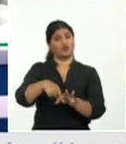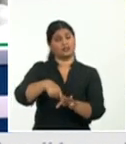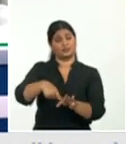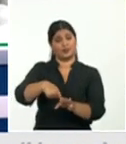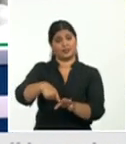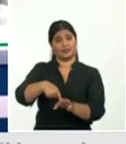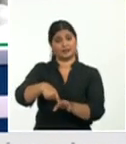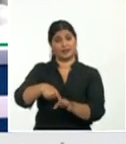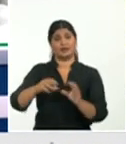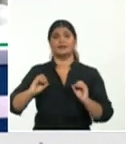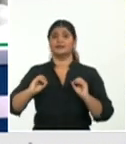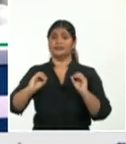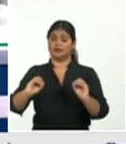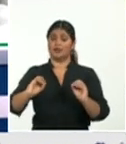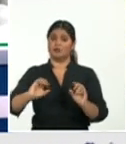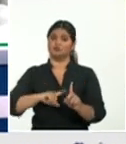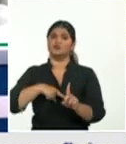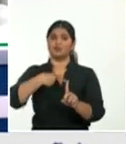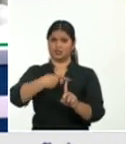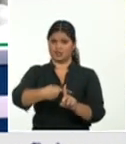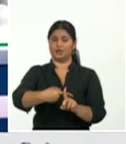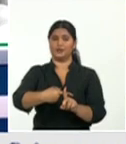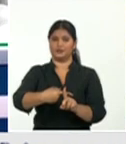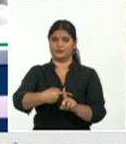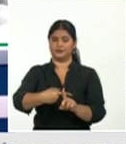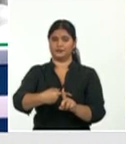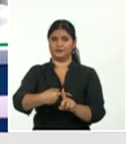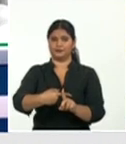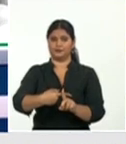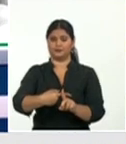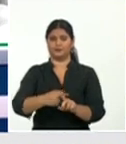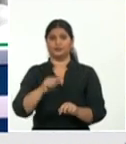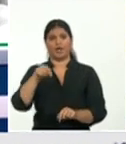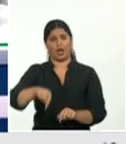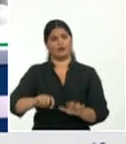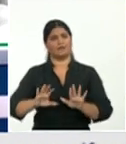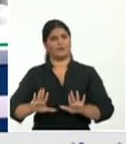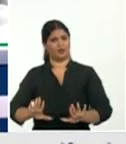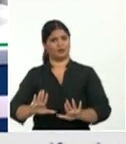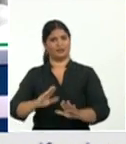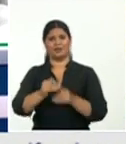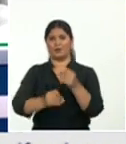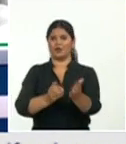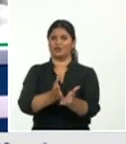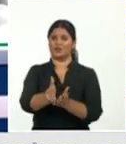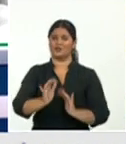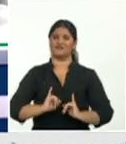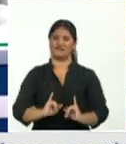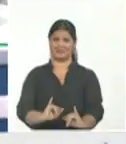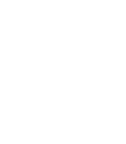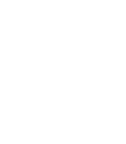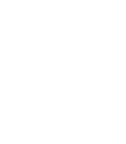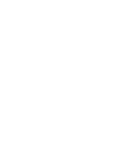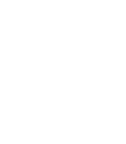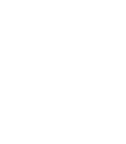la Juventud sin transmisión autóctona por COVID-19. Nosotros nos vamos a una pausa y enseguida estamos de vuelta.